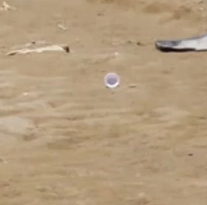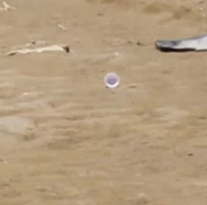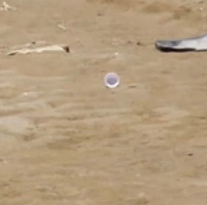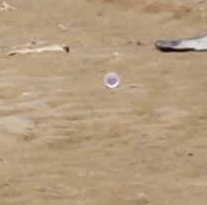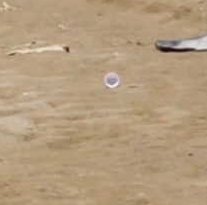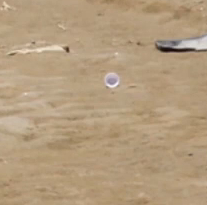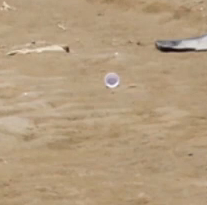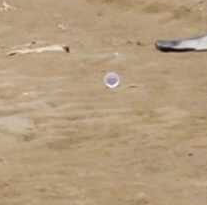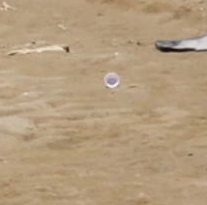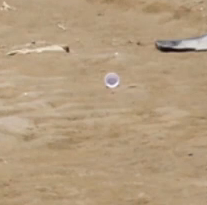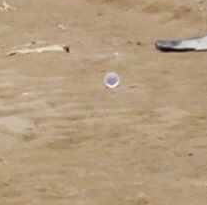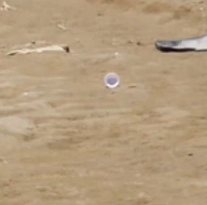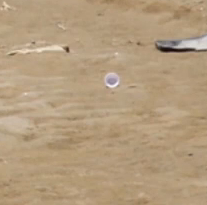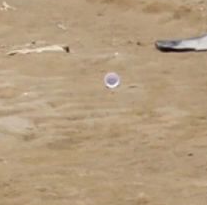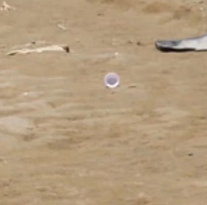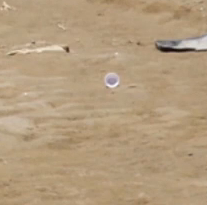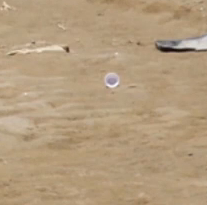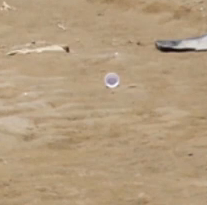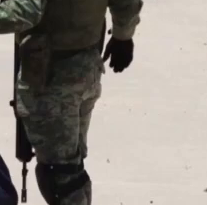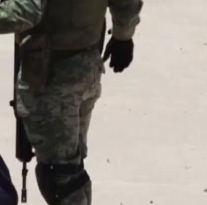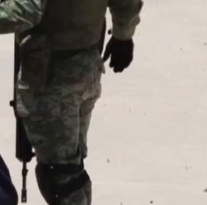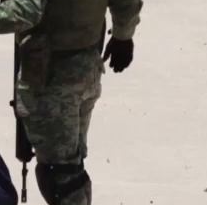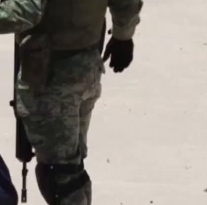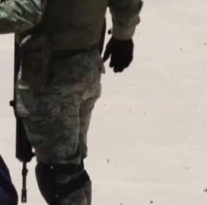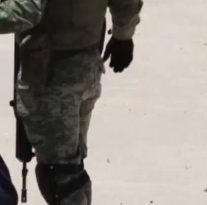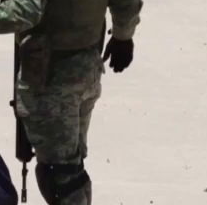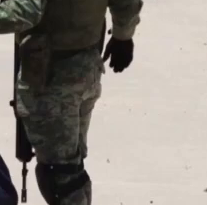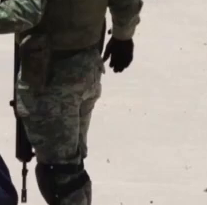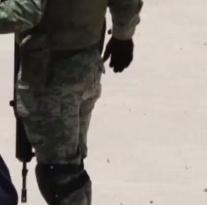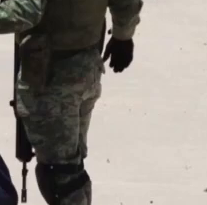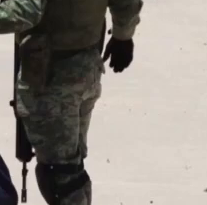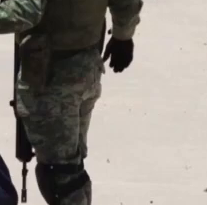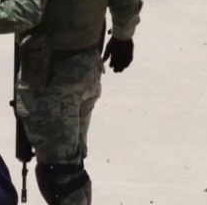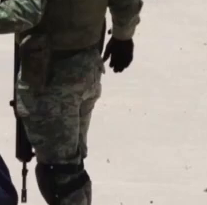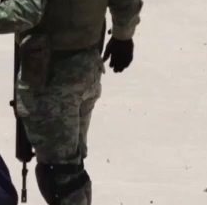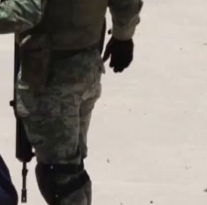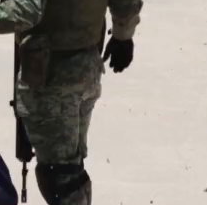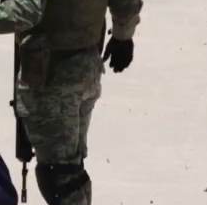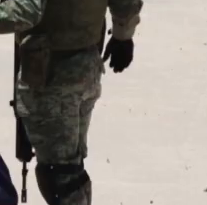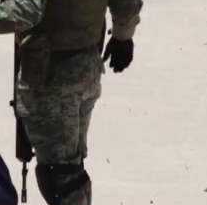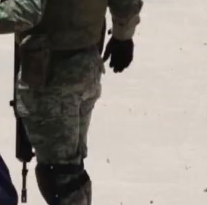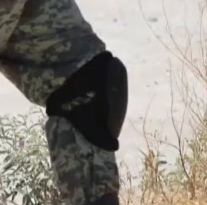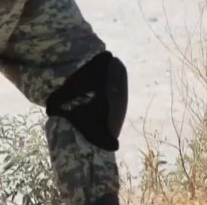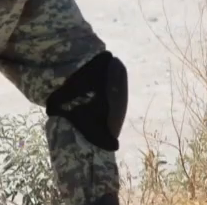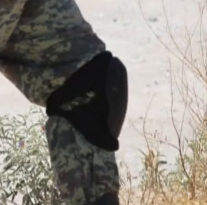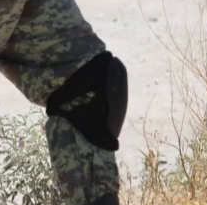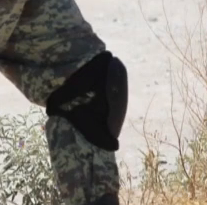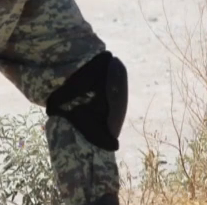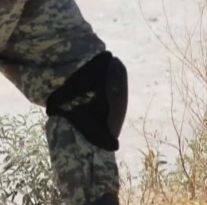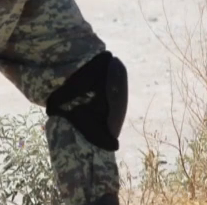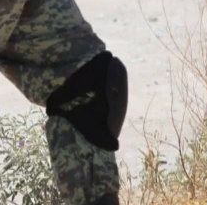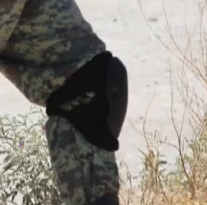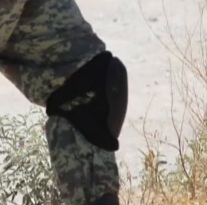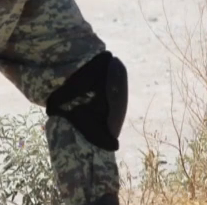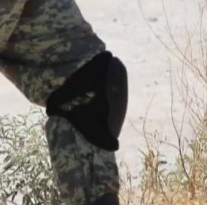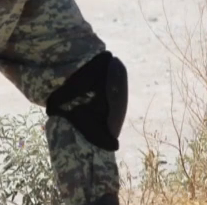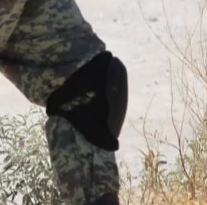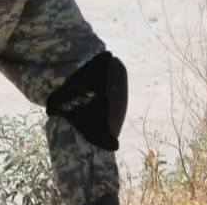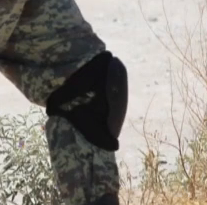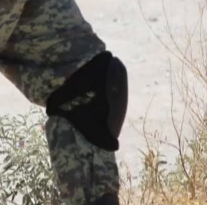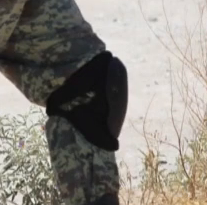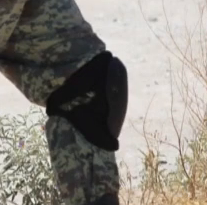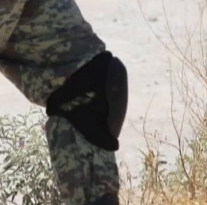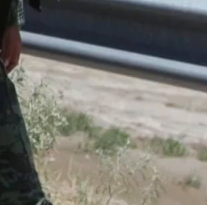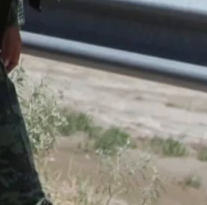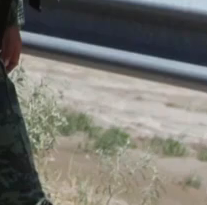capturó el momento en que dos mujeres y una niña fueron detenidas por miembros de la guardia nacional de mexico mientras intentaban cruzar el río bravo desde ciudad juárez